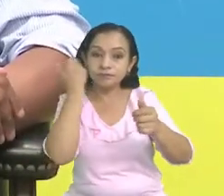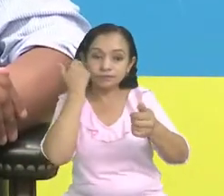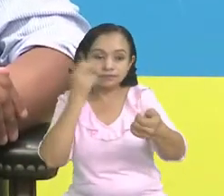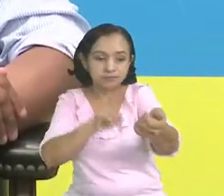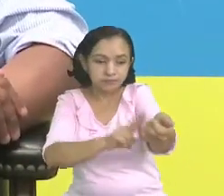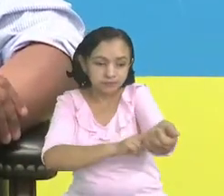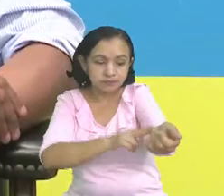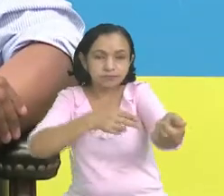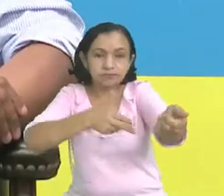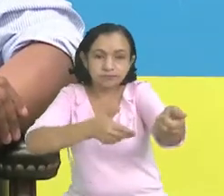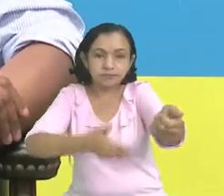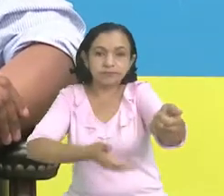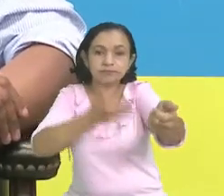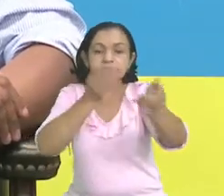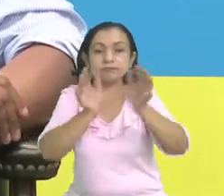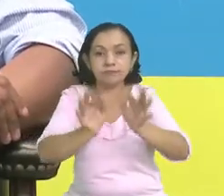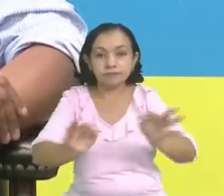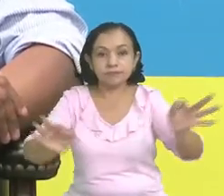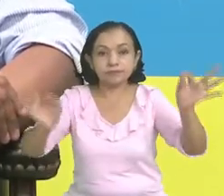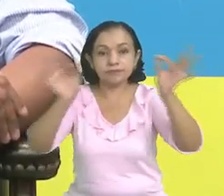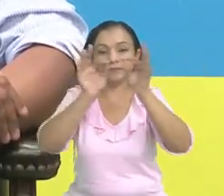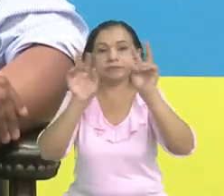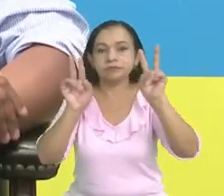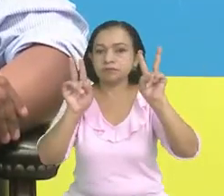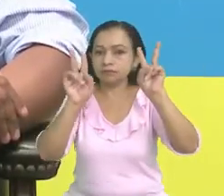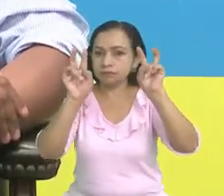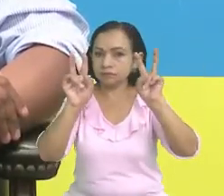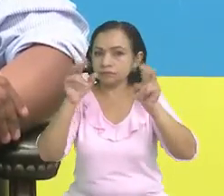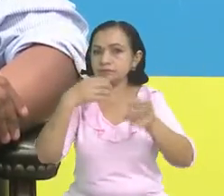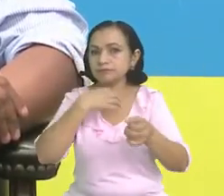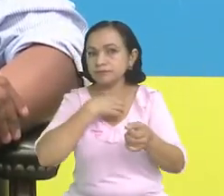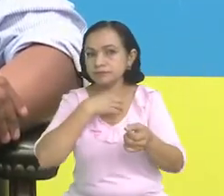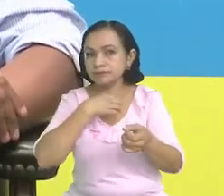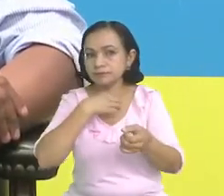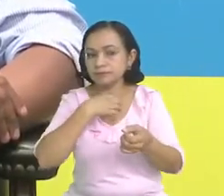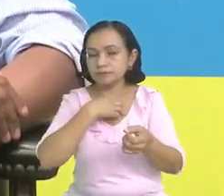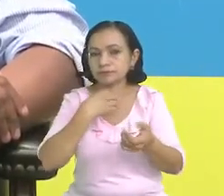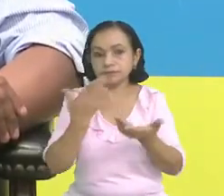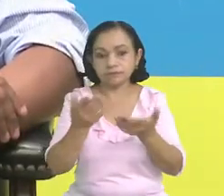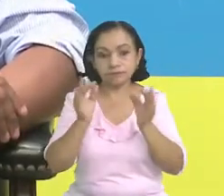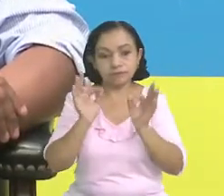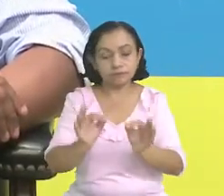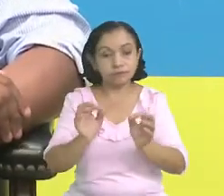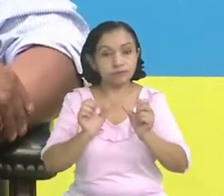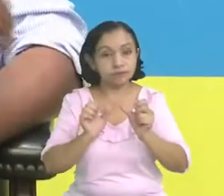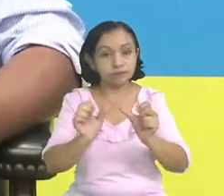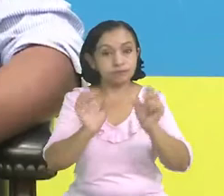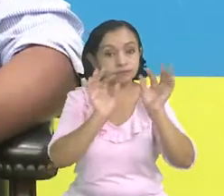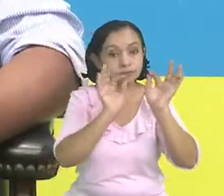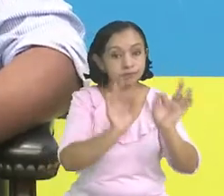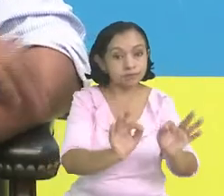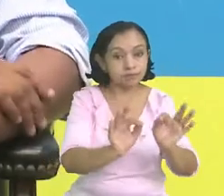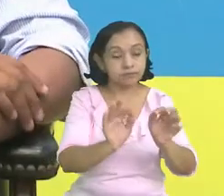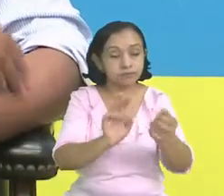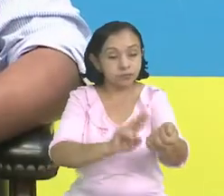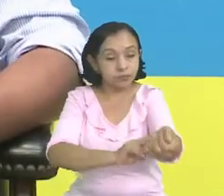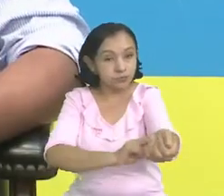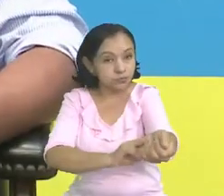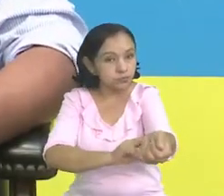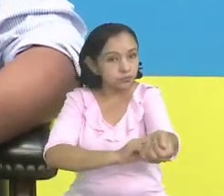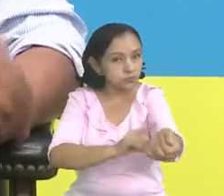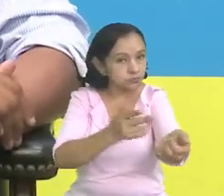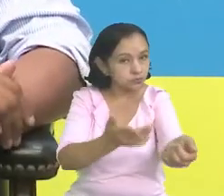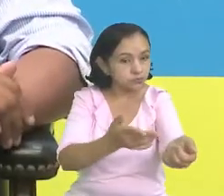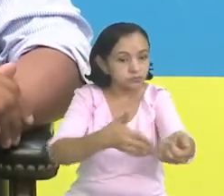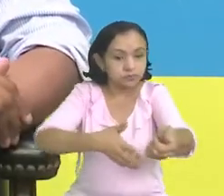tema muy fundamental porque aquí depende el recaimiento de la persona, ya sea si tiene diabetes,